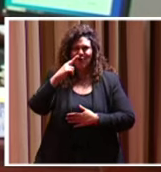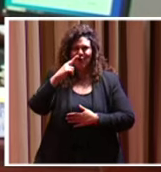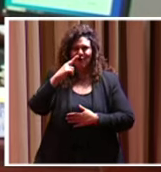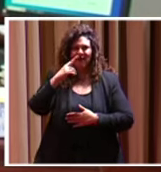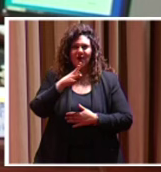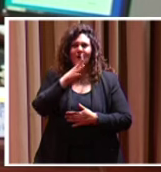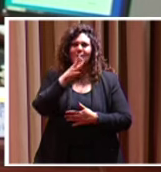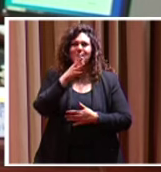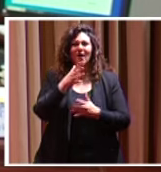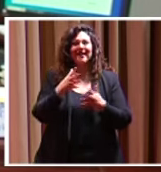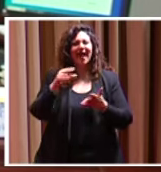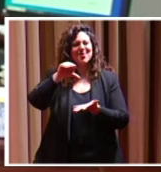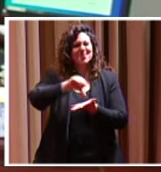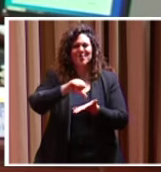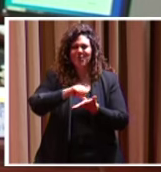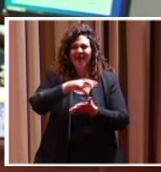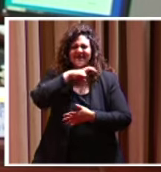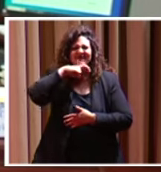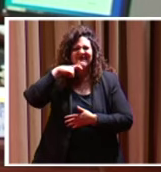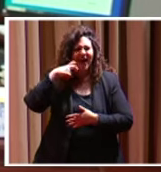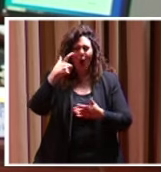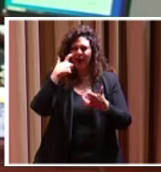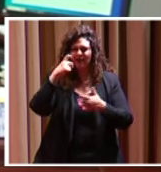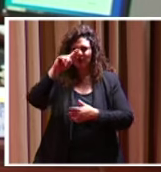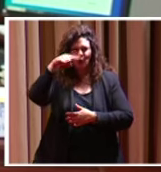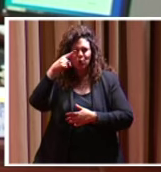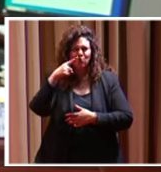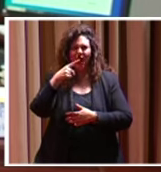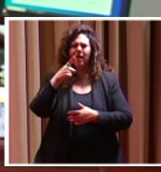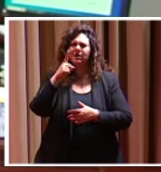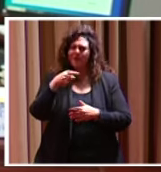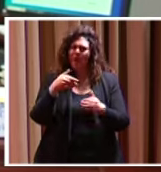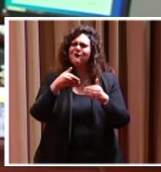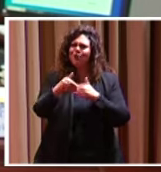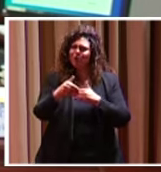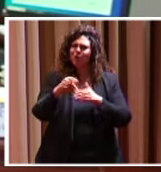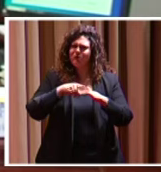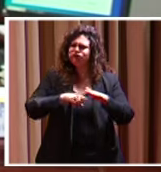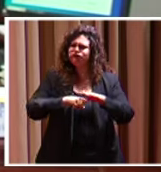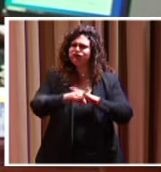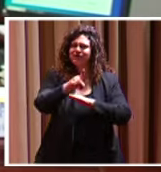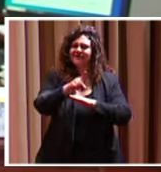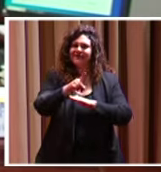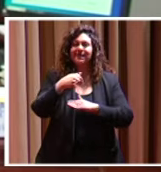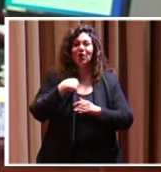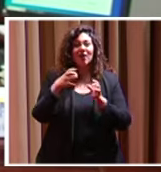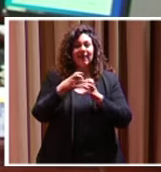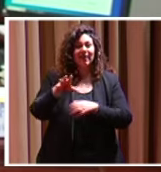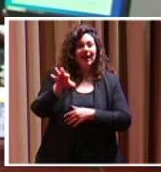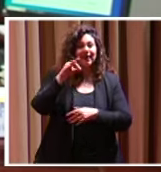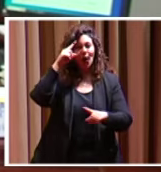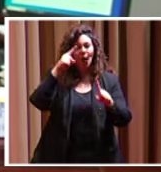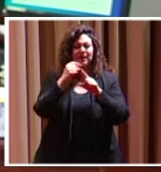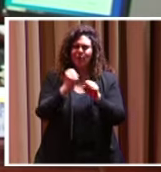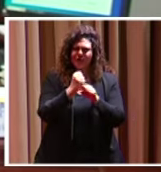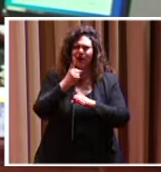por otorgarla a una gran ciudad con tesoros artísticos, culturales y un futuro todavía más prometedor. Elegí Granada para